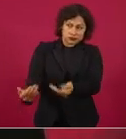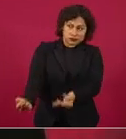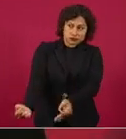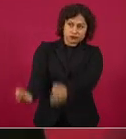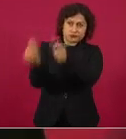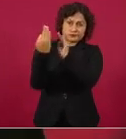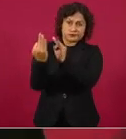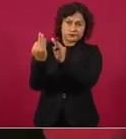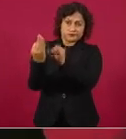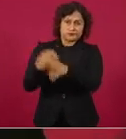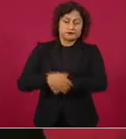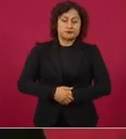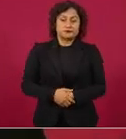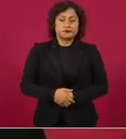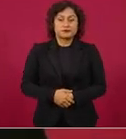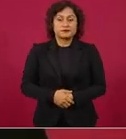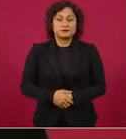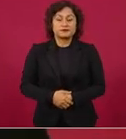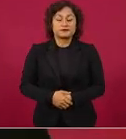es